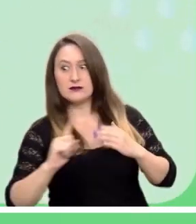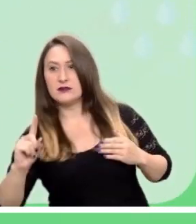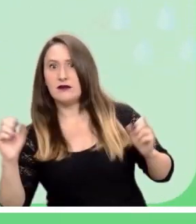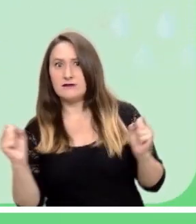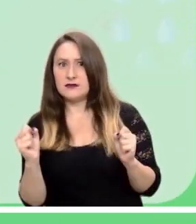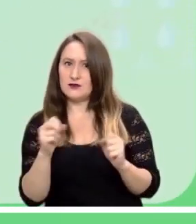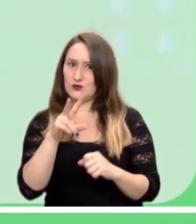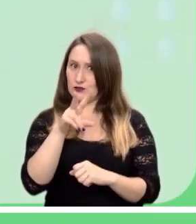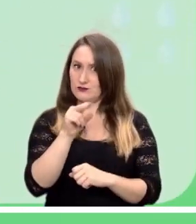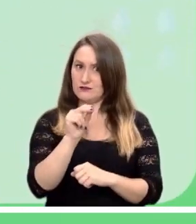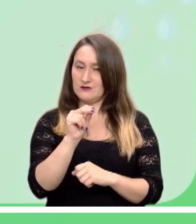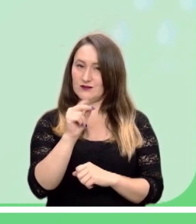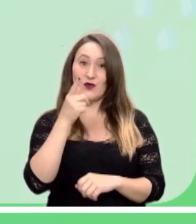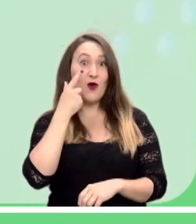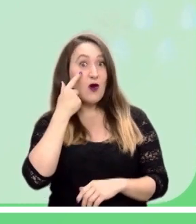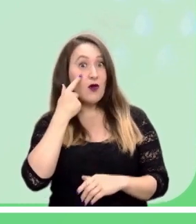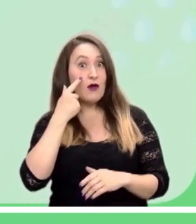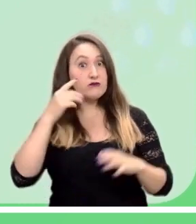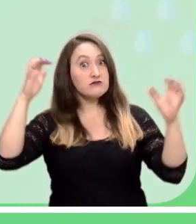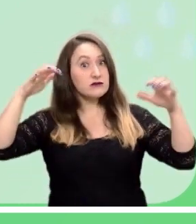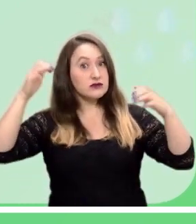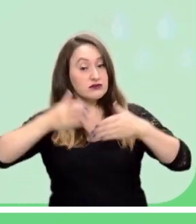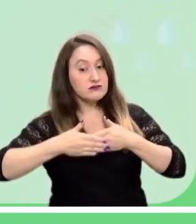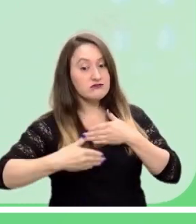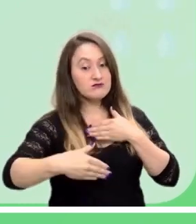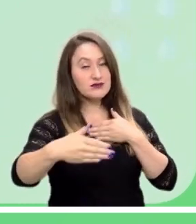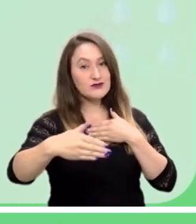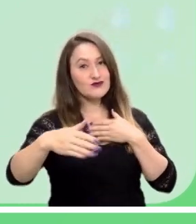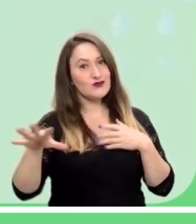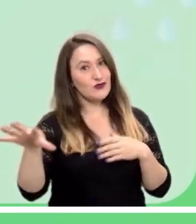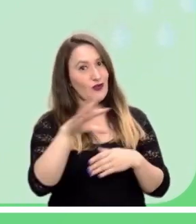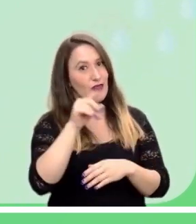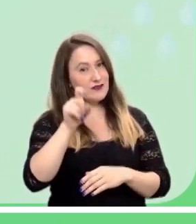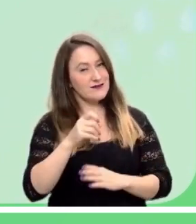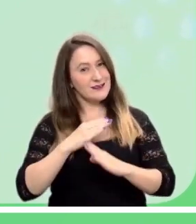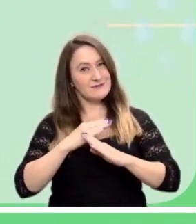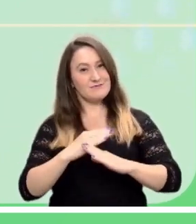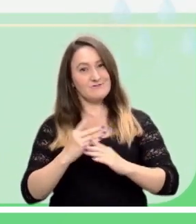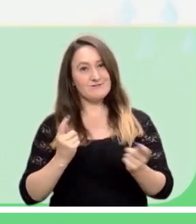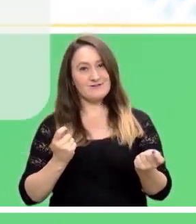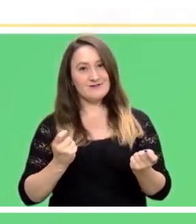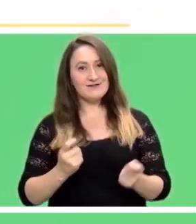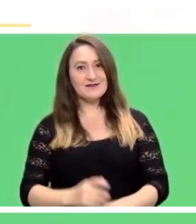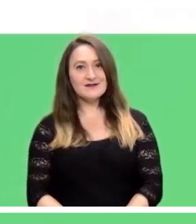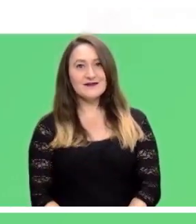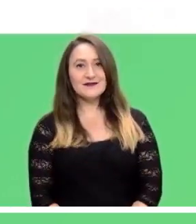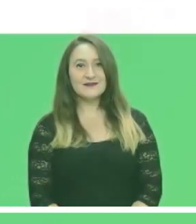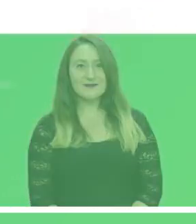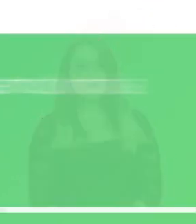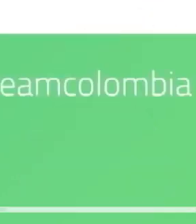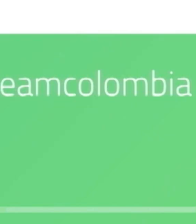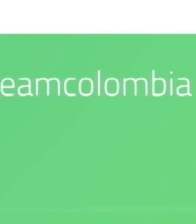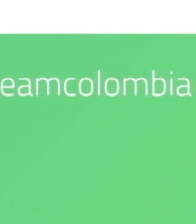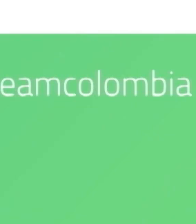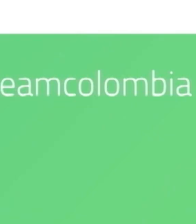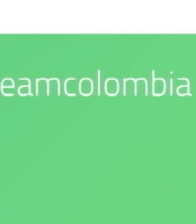cambios súbitos de temperatura. En esta temporada de lluvias, todos debemos estar preparados.